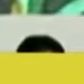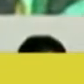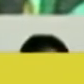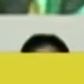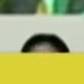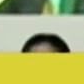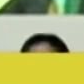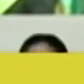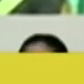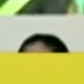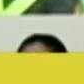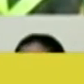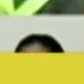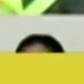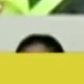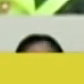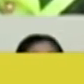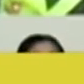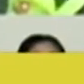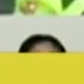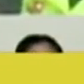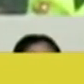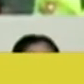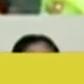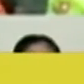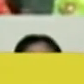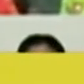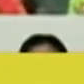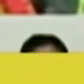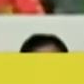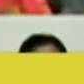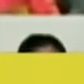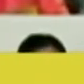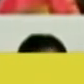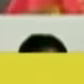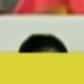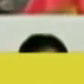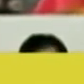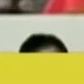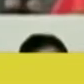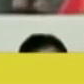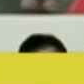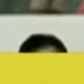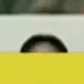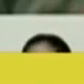las leyes refrendan y la Fuerza Armada Nacional Bolivariana obedece.